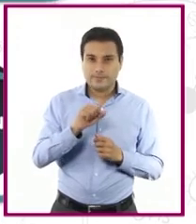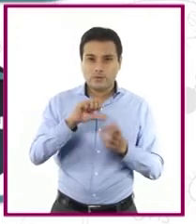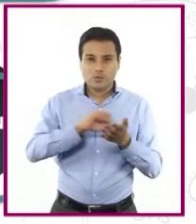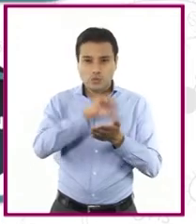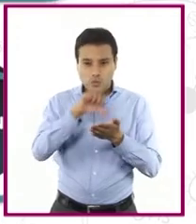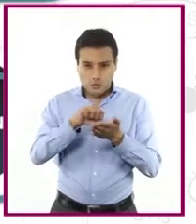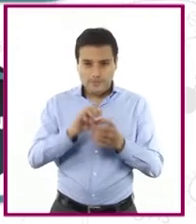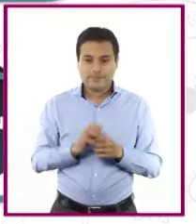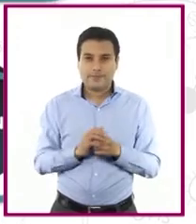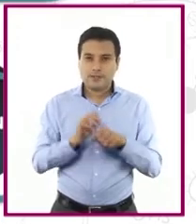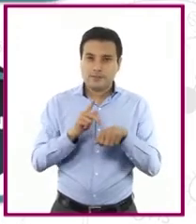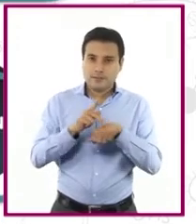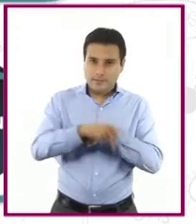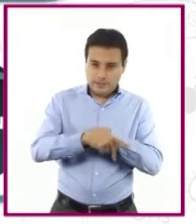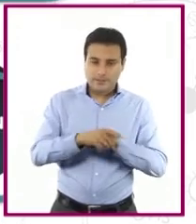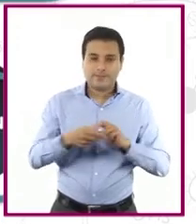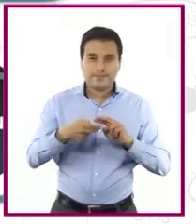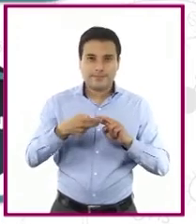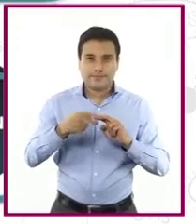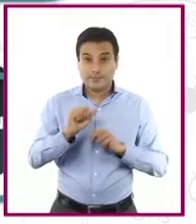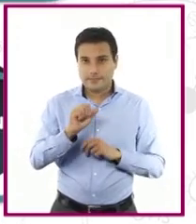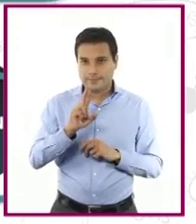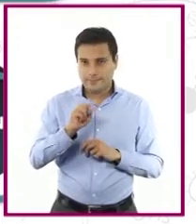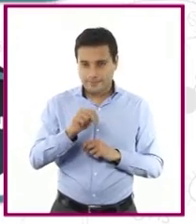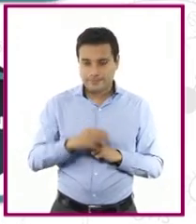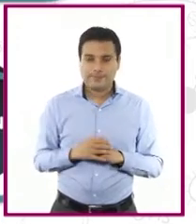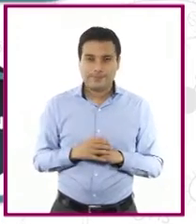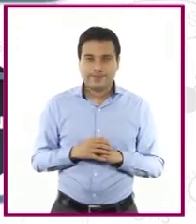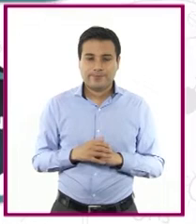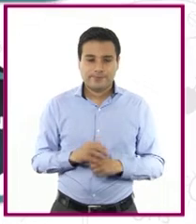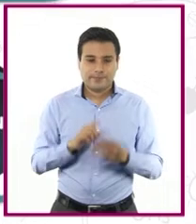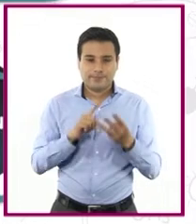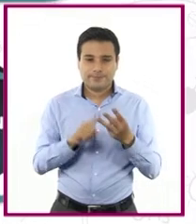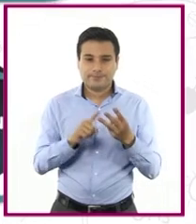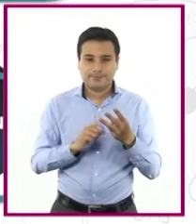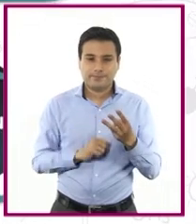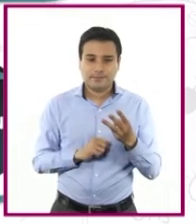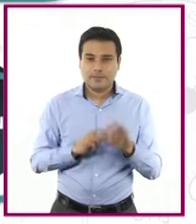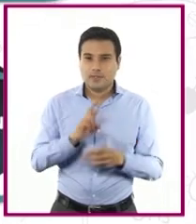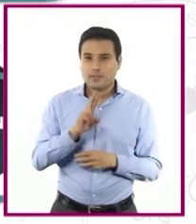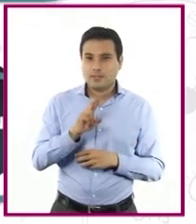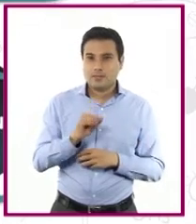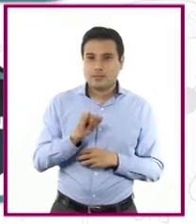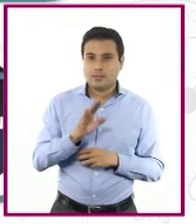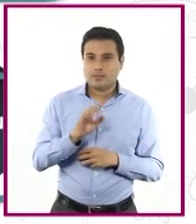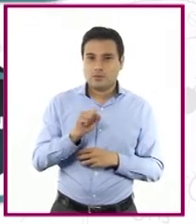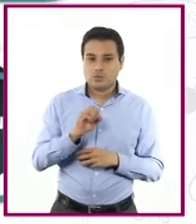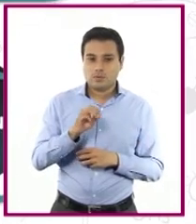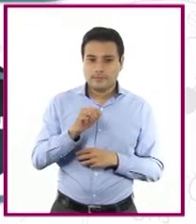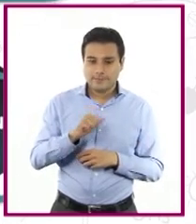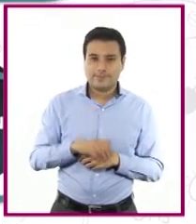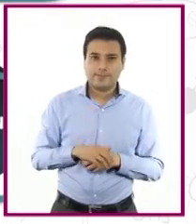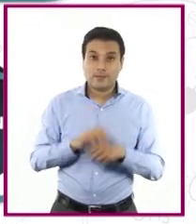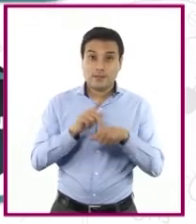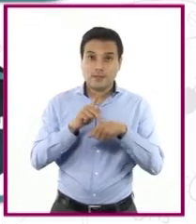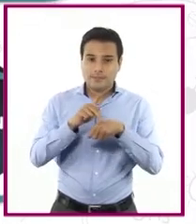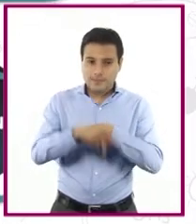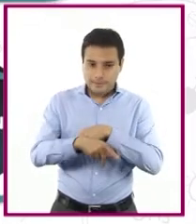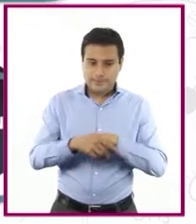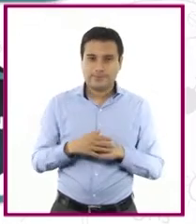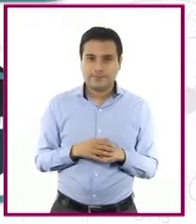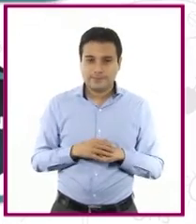membrana plasmática y ARN. C. Ribosoma, membrana